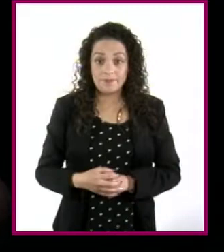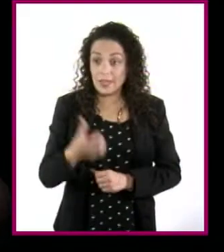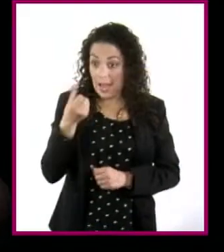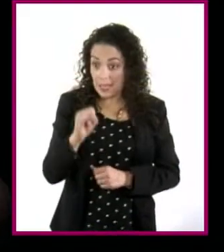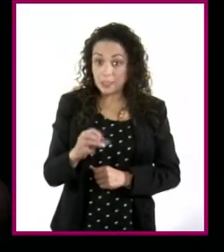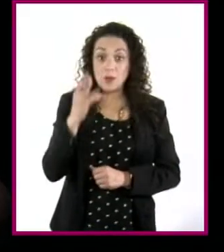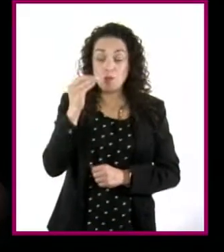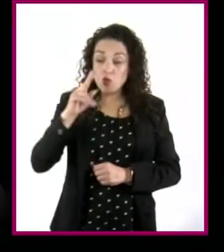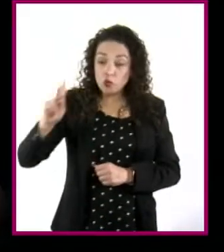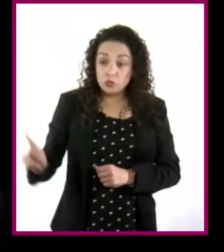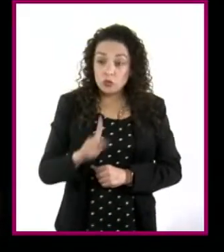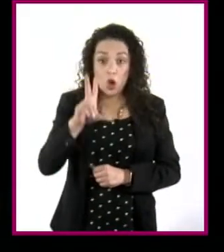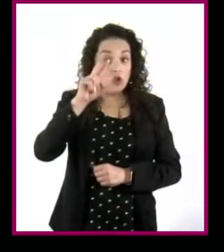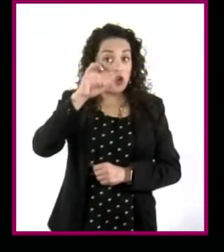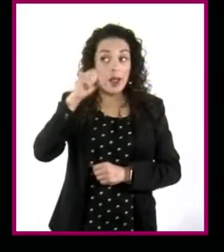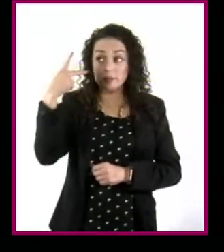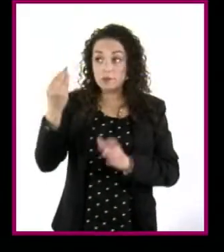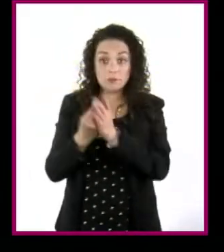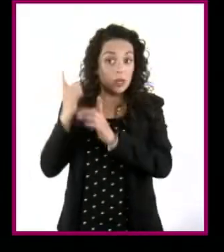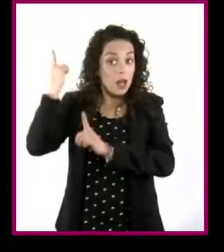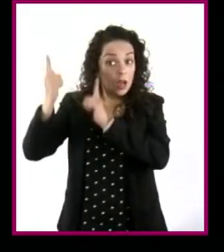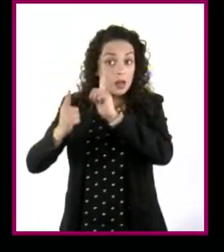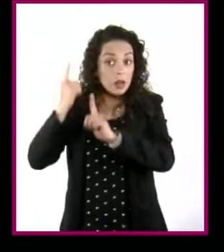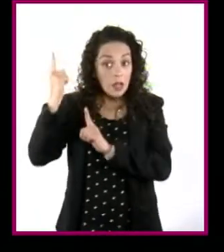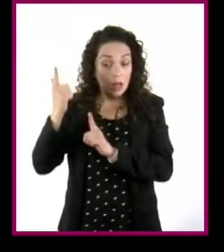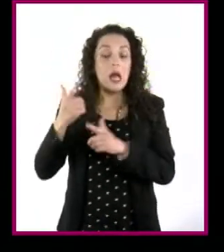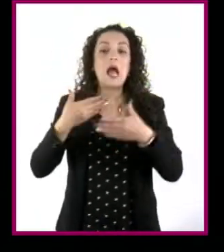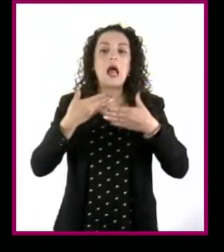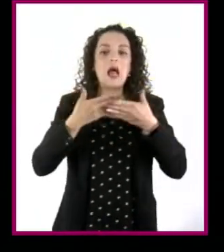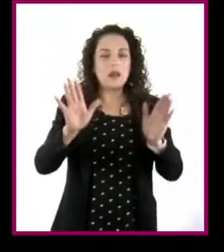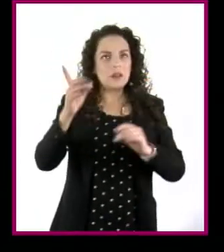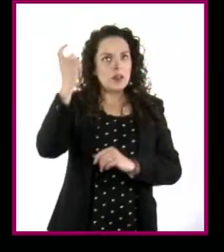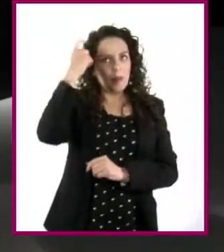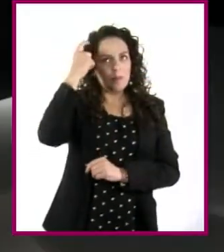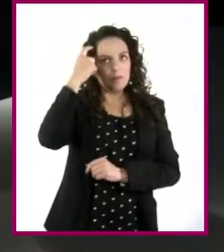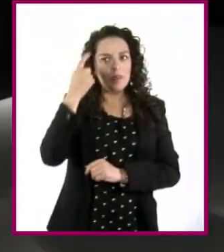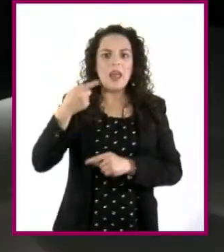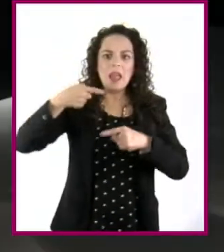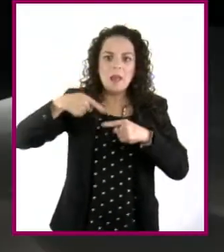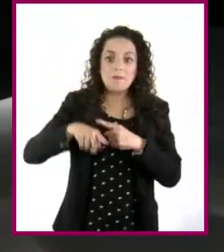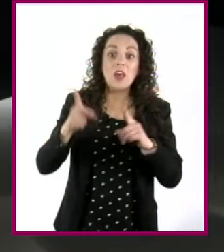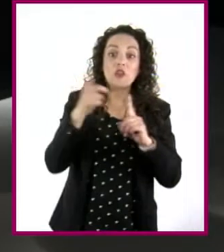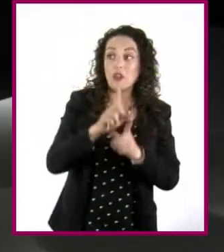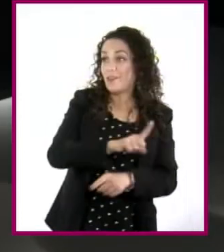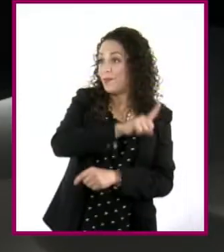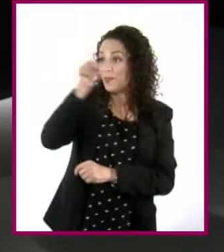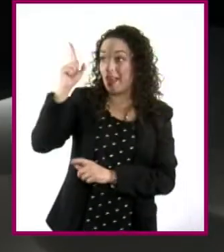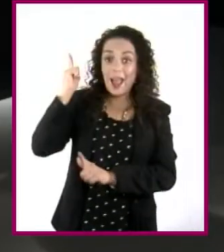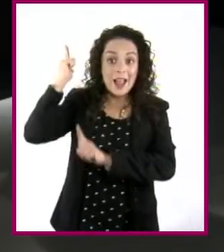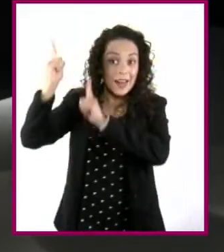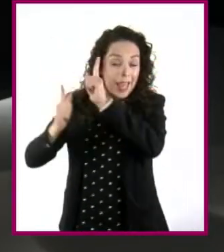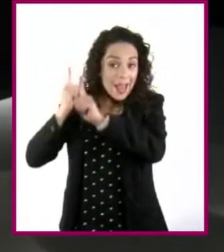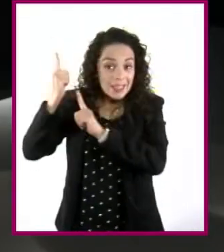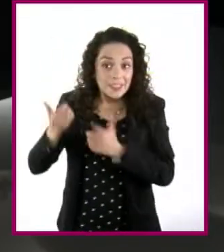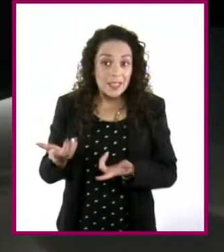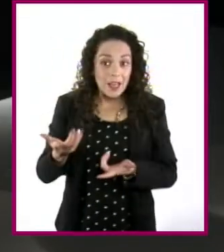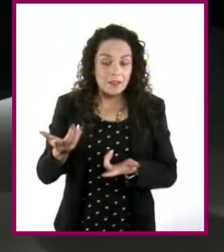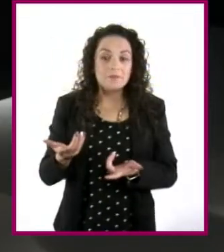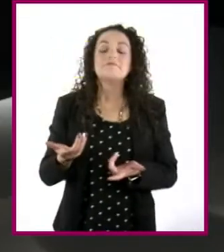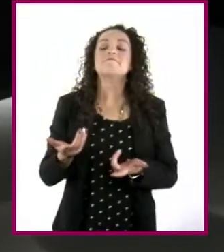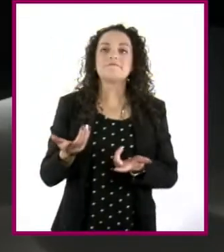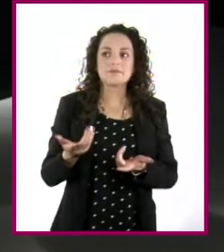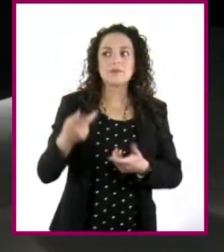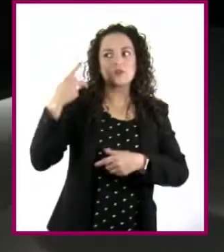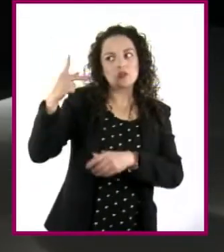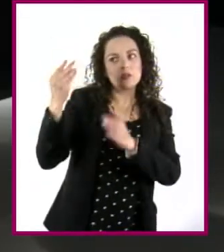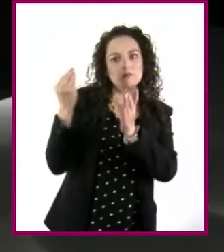no griegos pudieron acceder al pensamiento que se había desarrollado en Grecia, y los griegos al pensamiento oriental